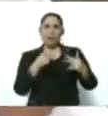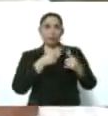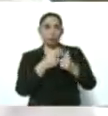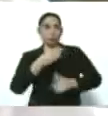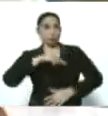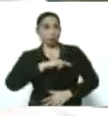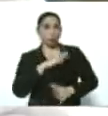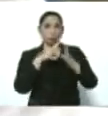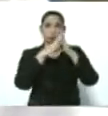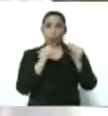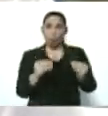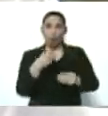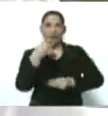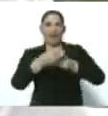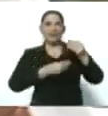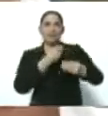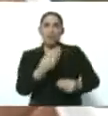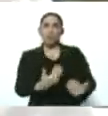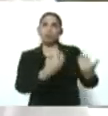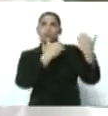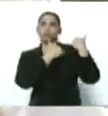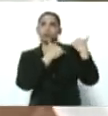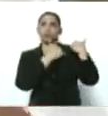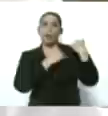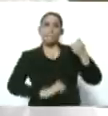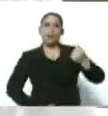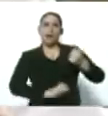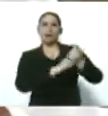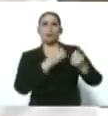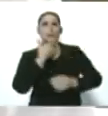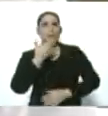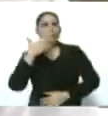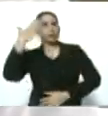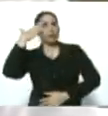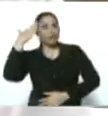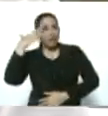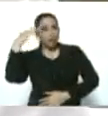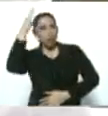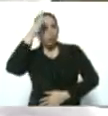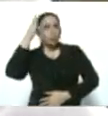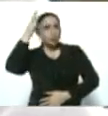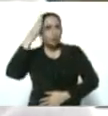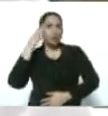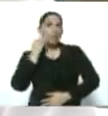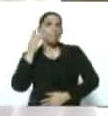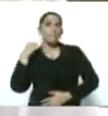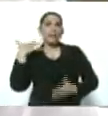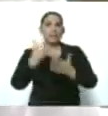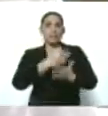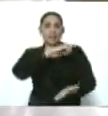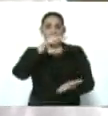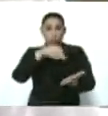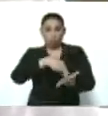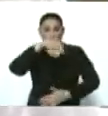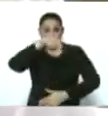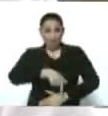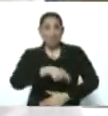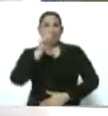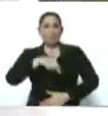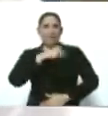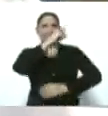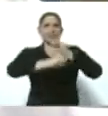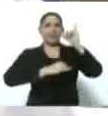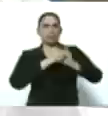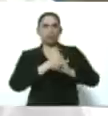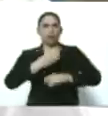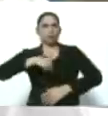estamos tratando responsablemente en base a los saberes, a los conocimientos, a la experiencia nacional e internacional adquirida,